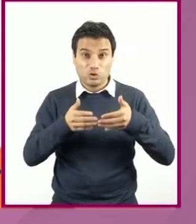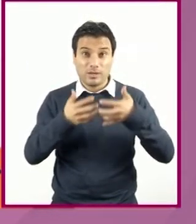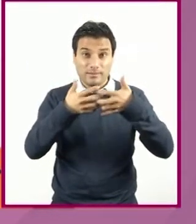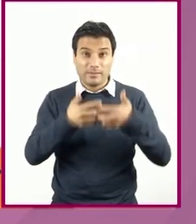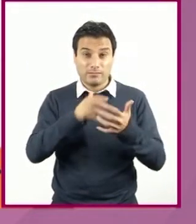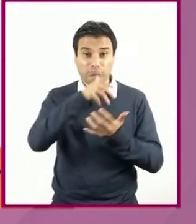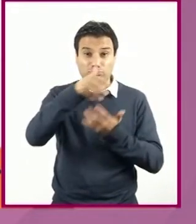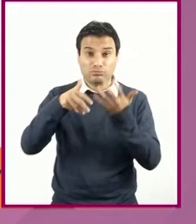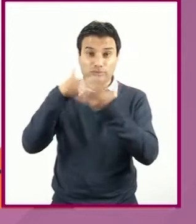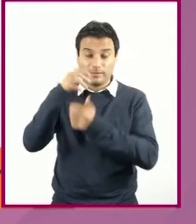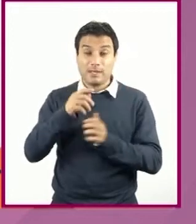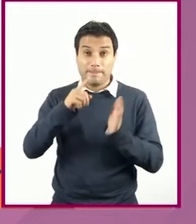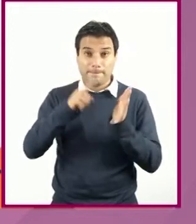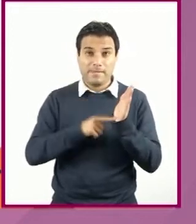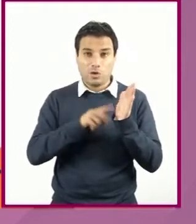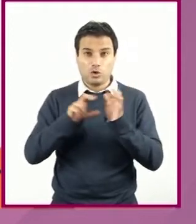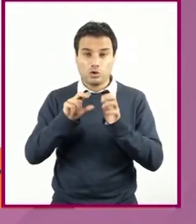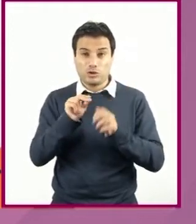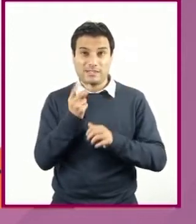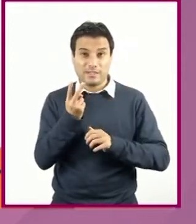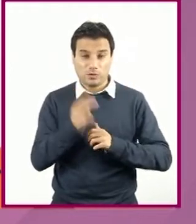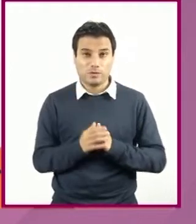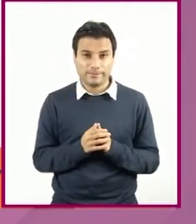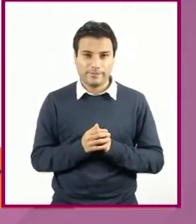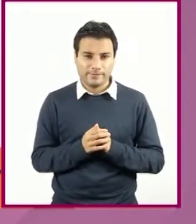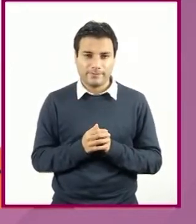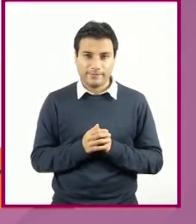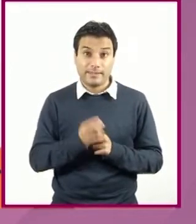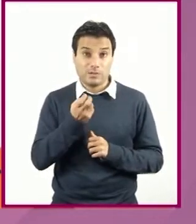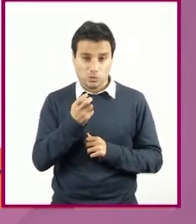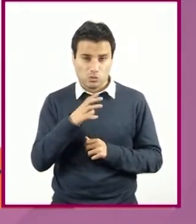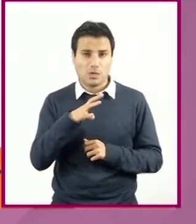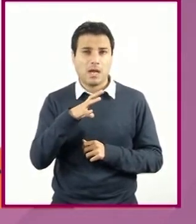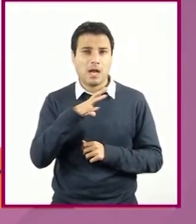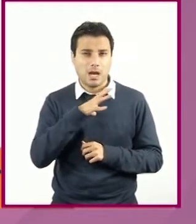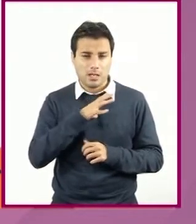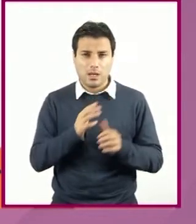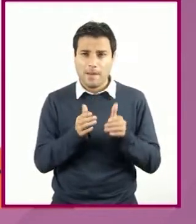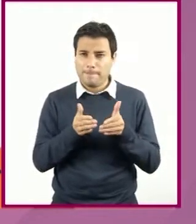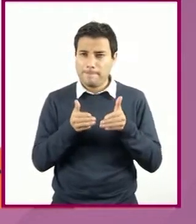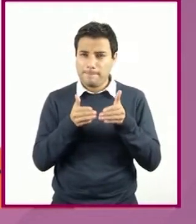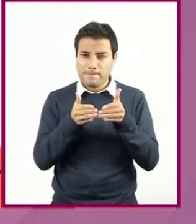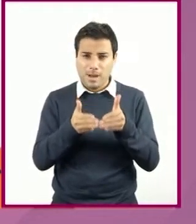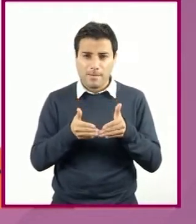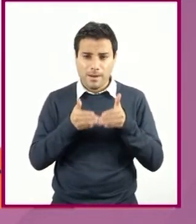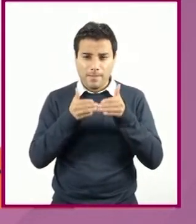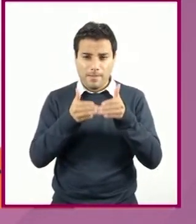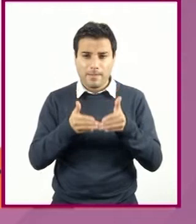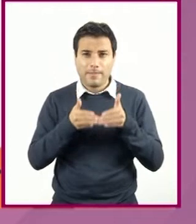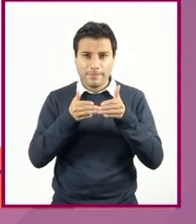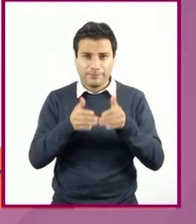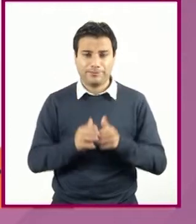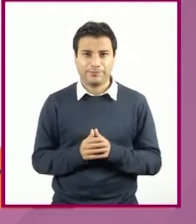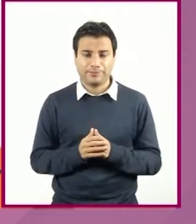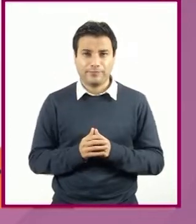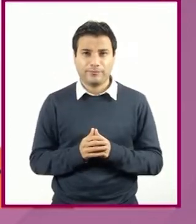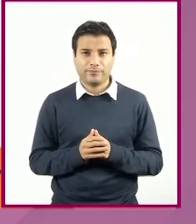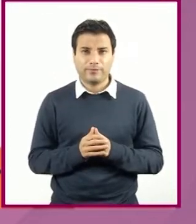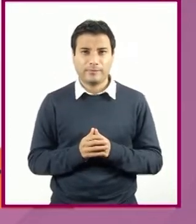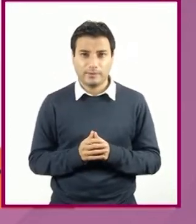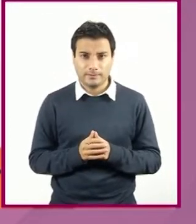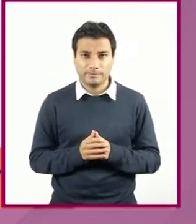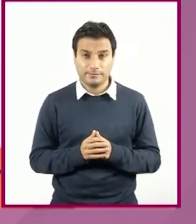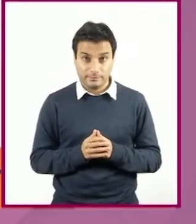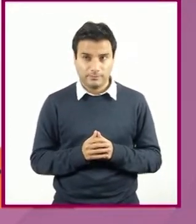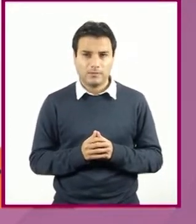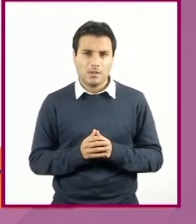en 1882, aunque tal vez eran máquinas más potentes todavía que las locomotoras, no solo eran mucho